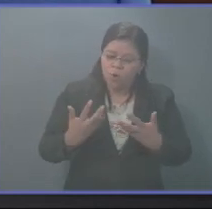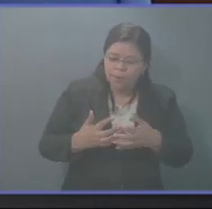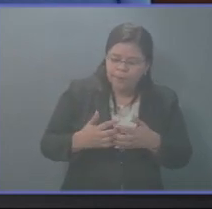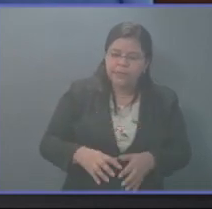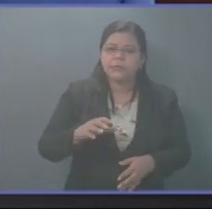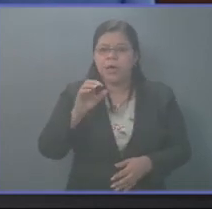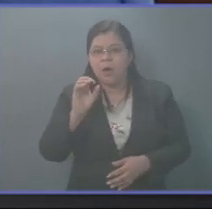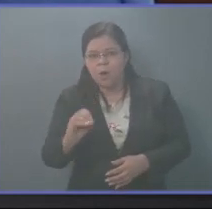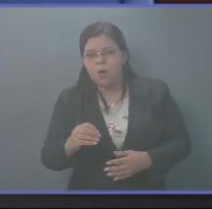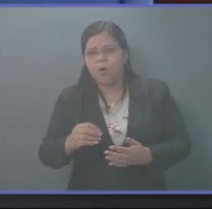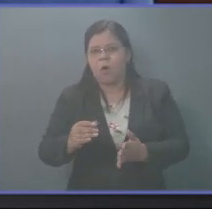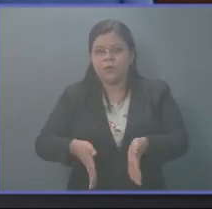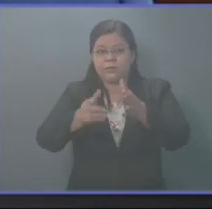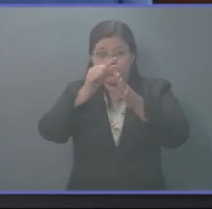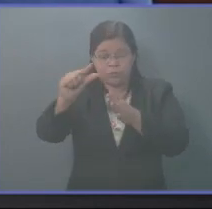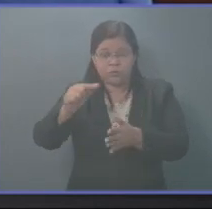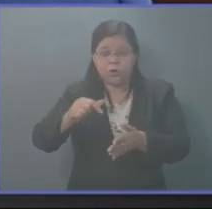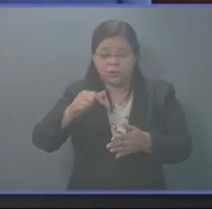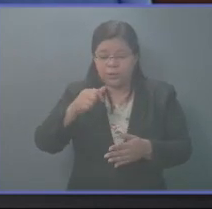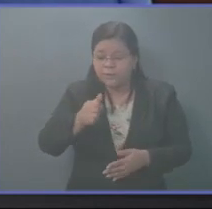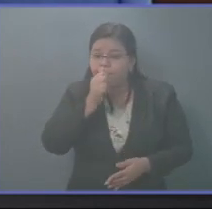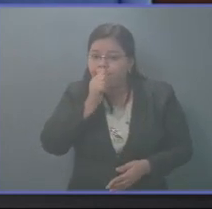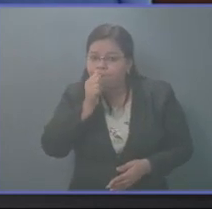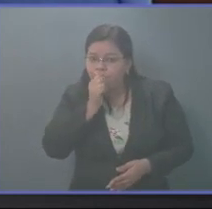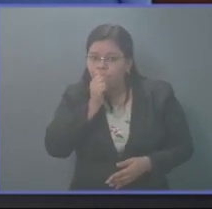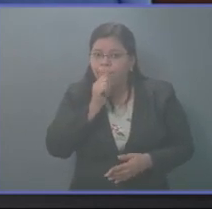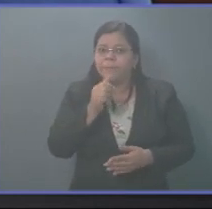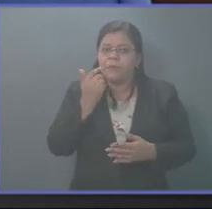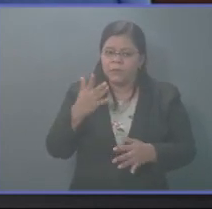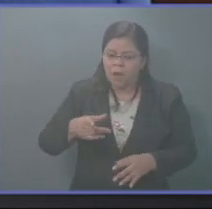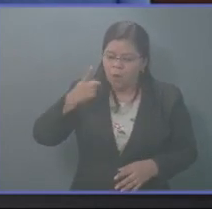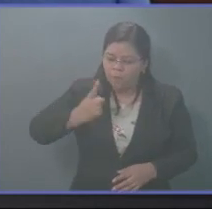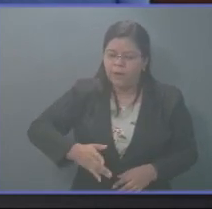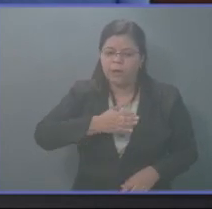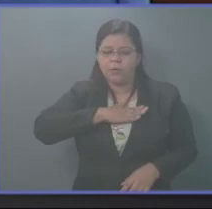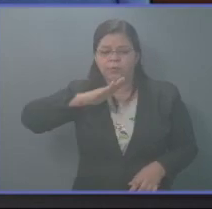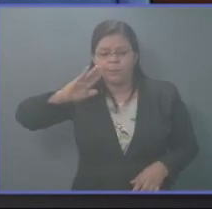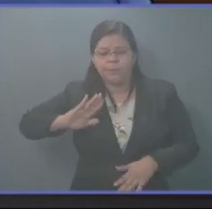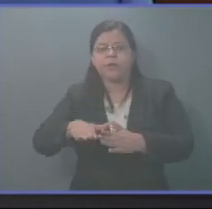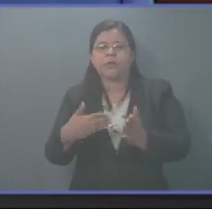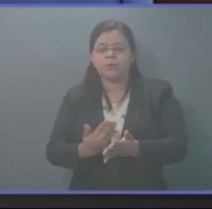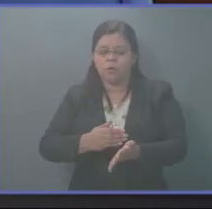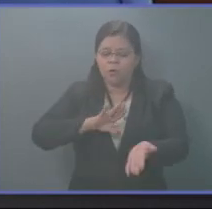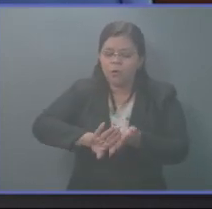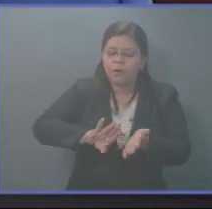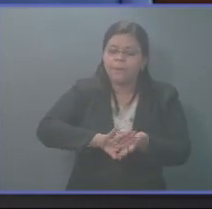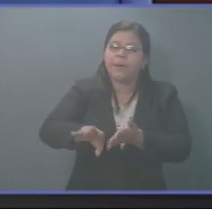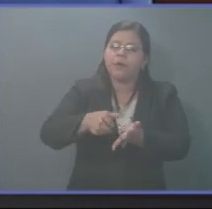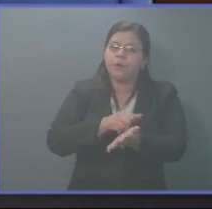o privadas, nacionales o extranjeras, que según la presente ley están obligadas al cumplimiento de las prestaciones pecuniarias,